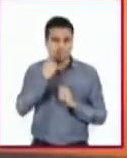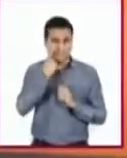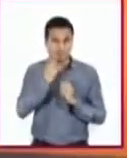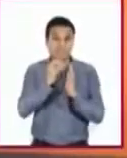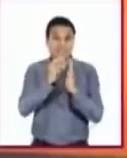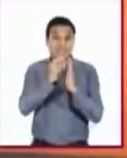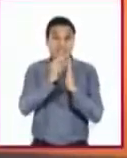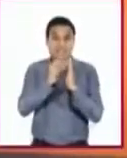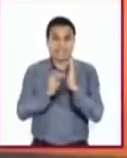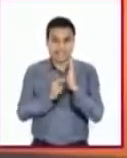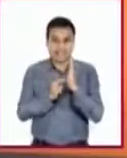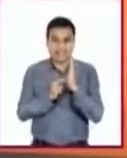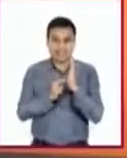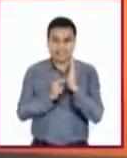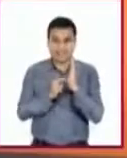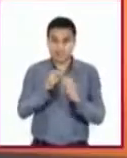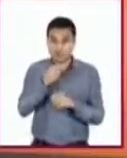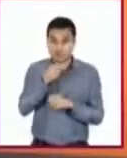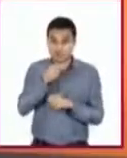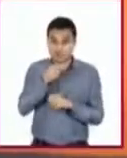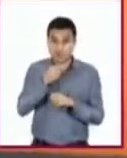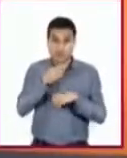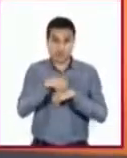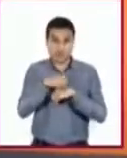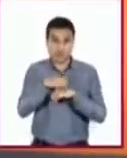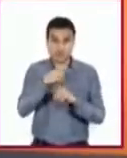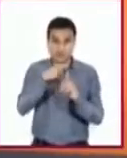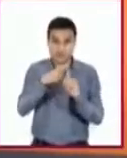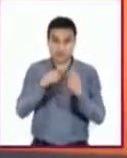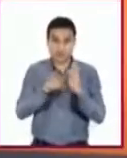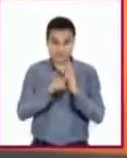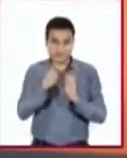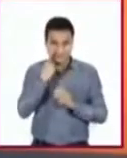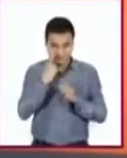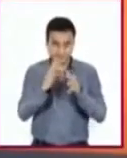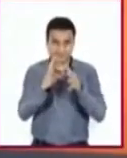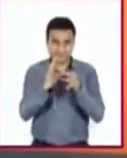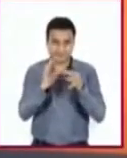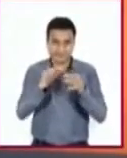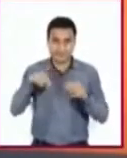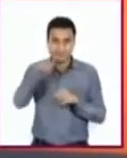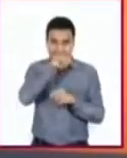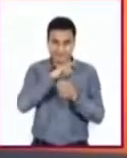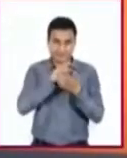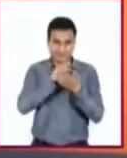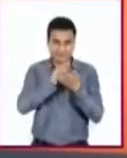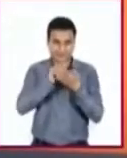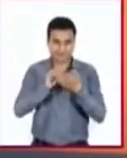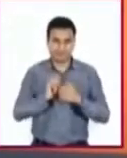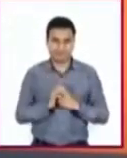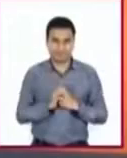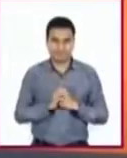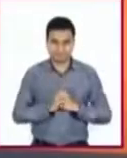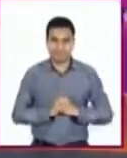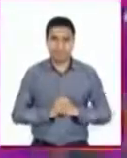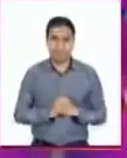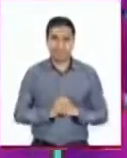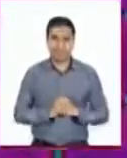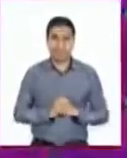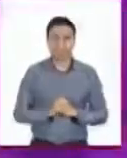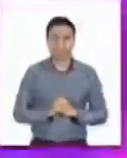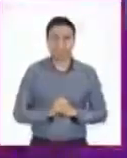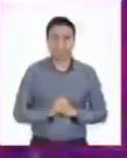regla de la sustracción de números positivos y negativos. En casa, tomen nota de la información en sus